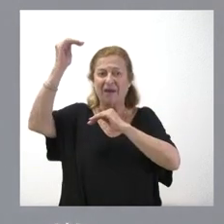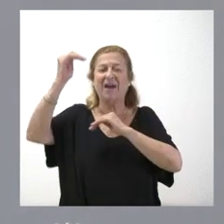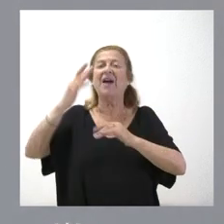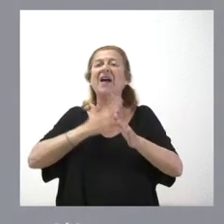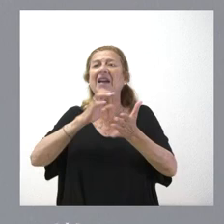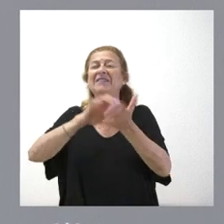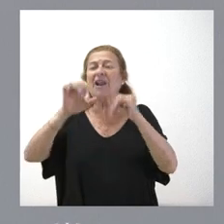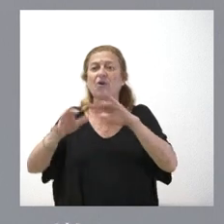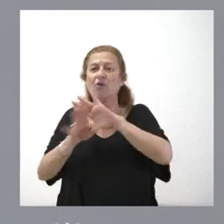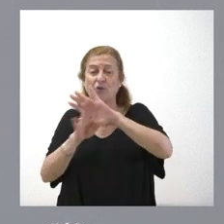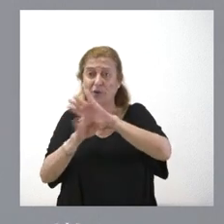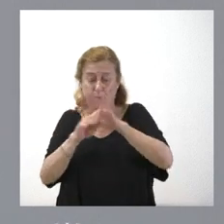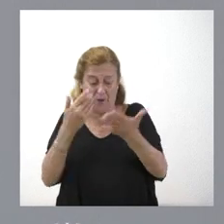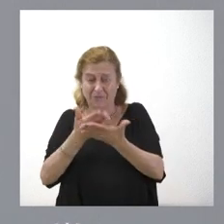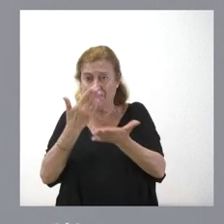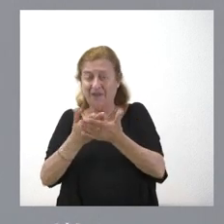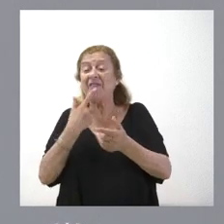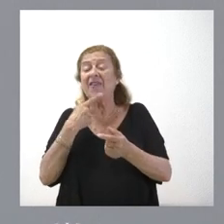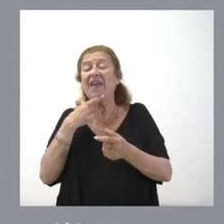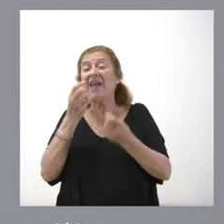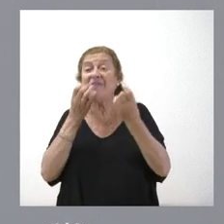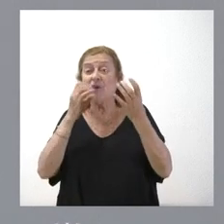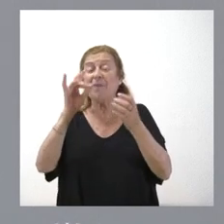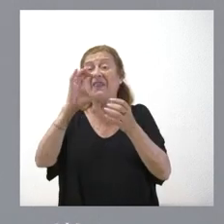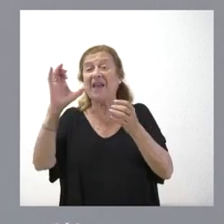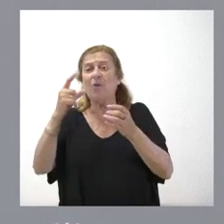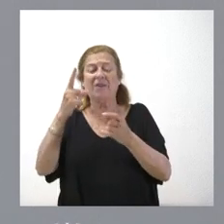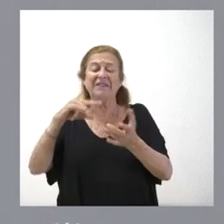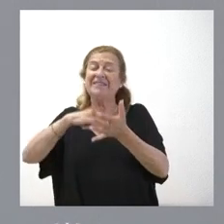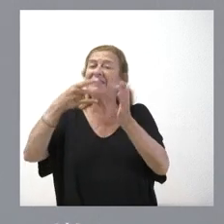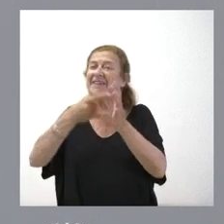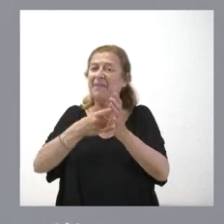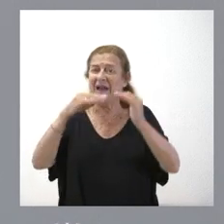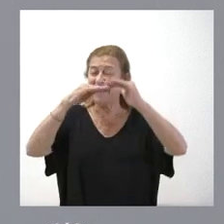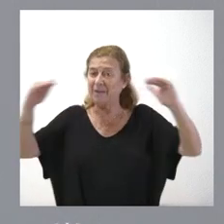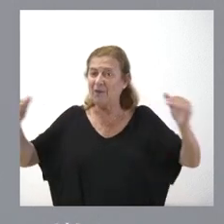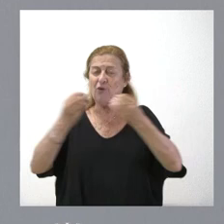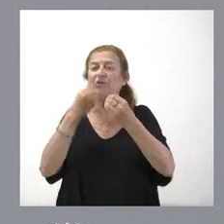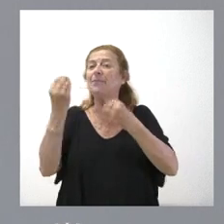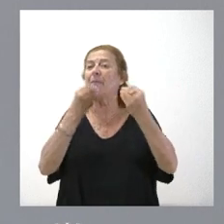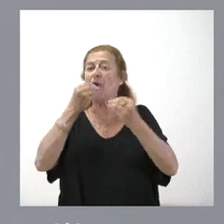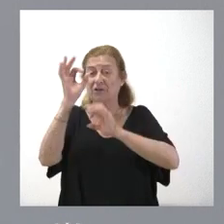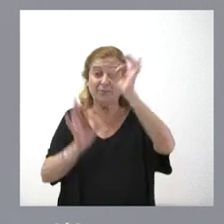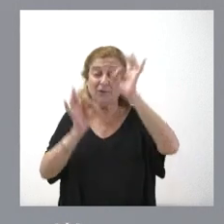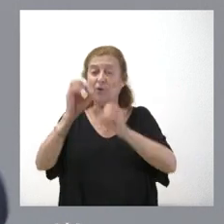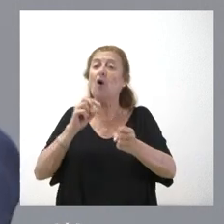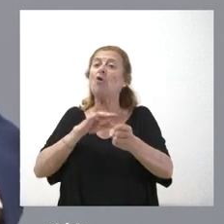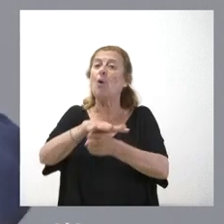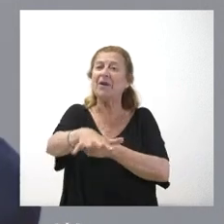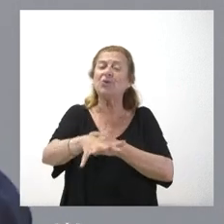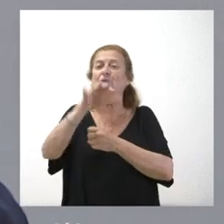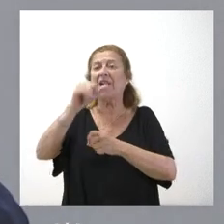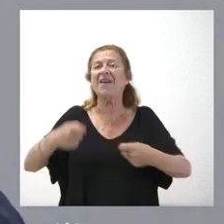león continúa mostrando Según dice el informe dec un sistema equilibrado con uno de los mejores ratios entre cobertura Y